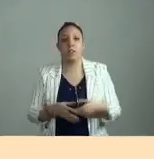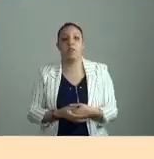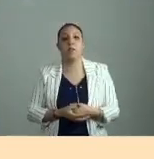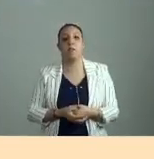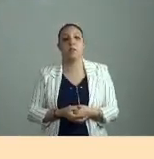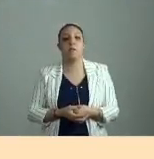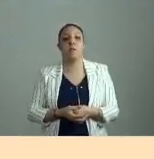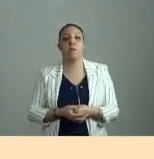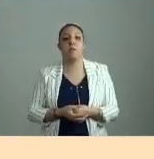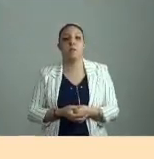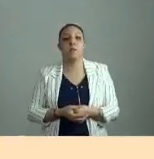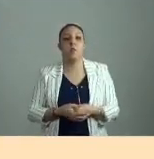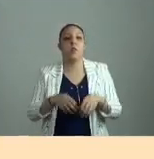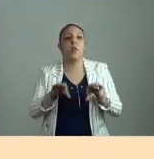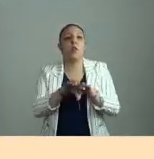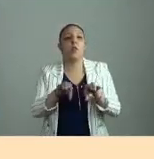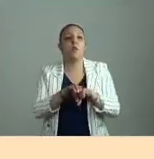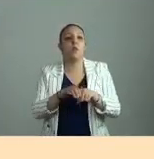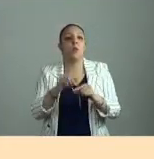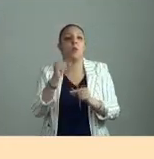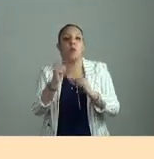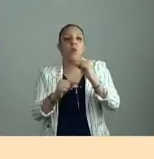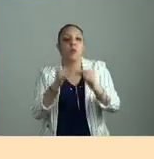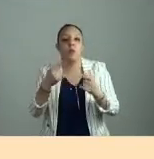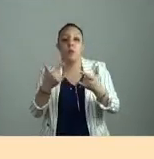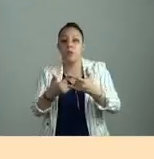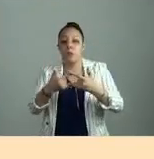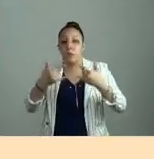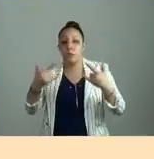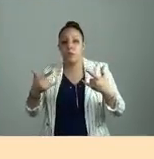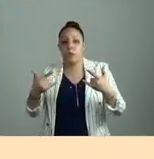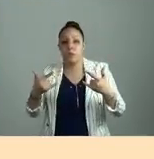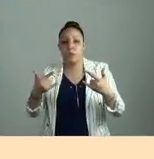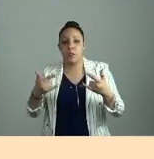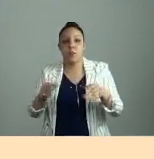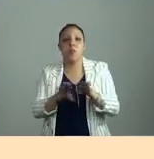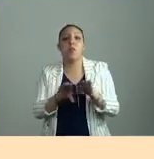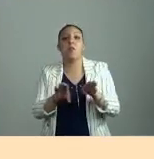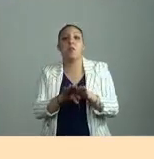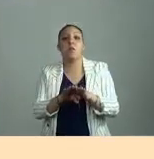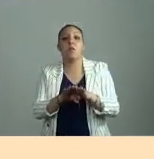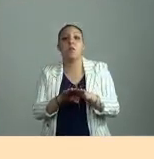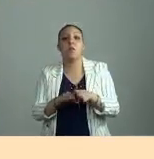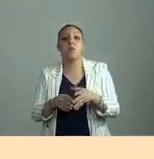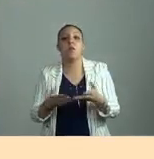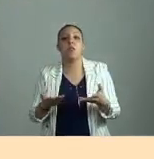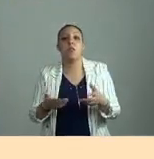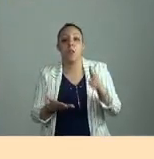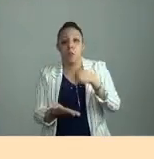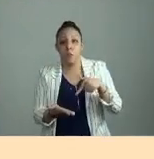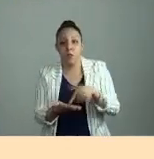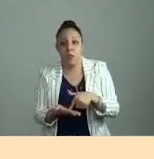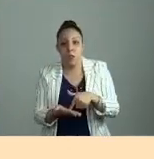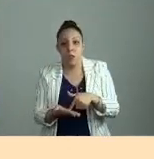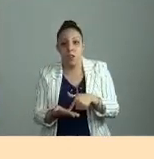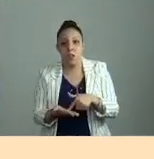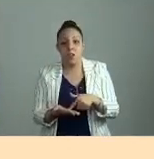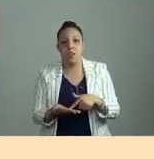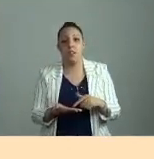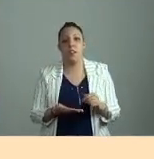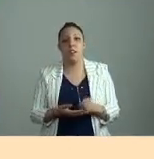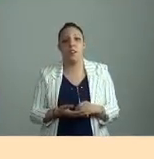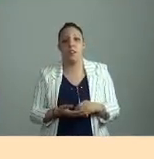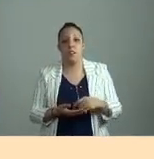describir la historia la historia es potencialmente un gran común no y yo creo que la